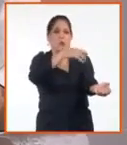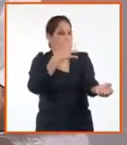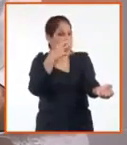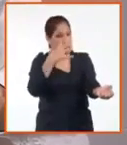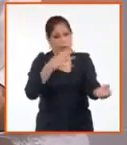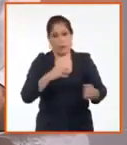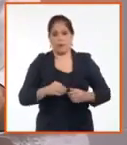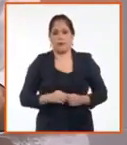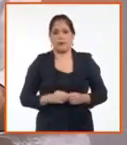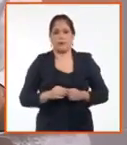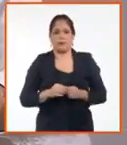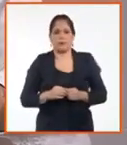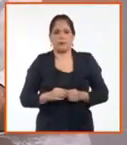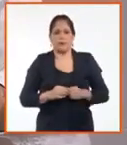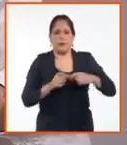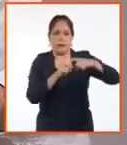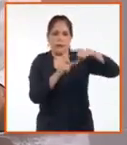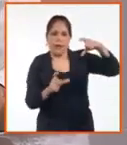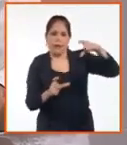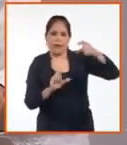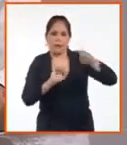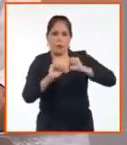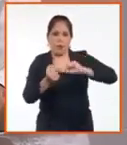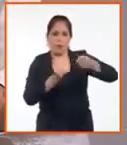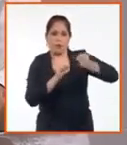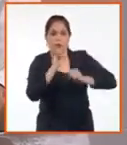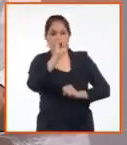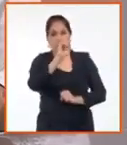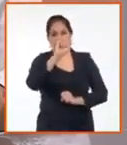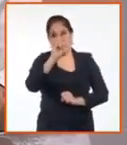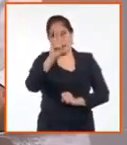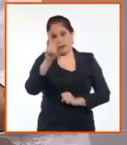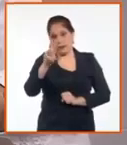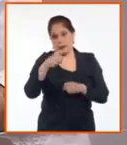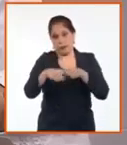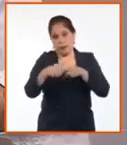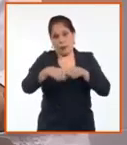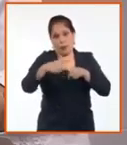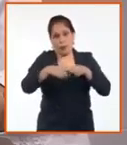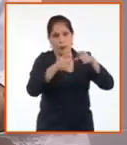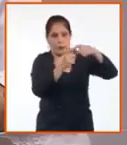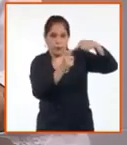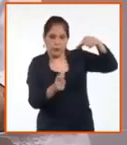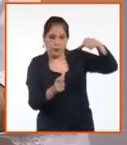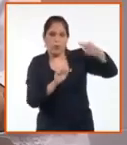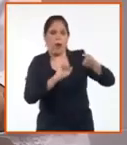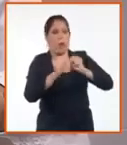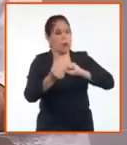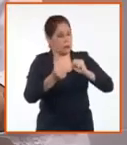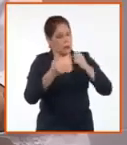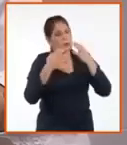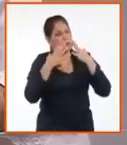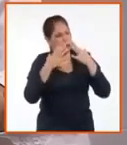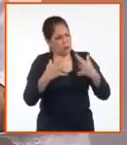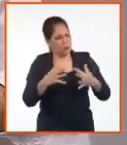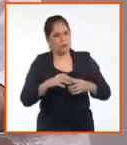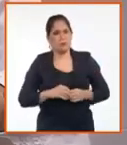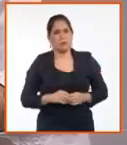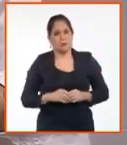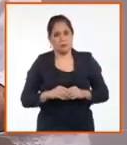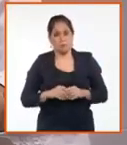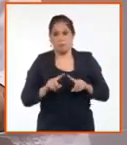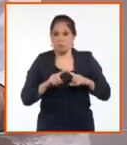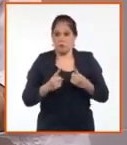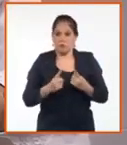productos de tarjeta control que tenemos 63 productos y que son muy importantes porque son los que